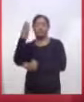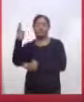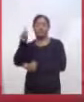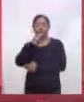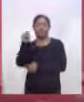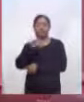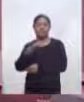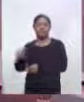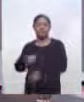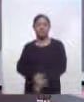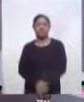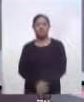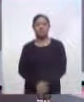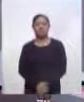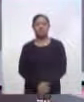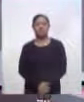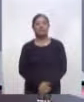Tizatlán.